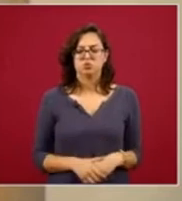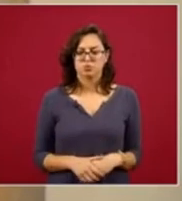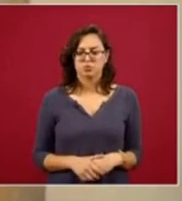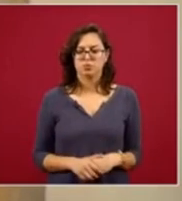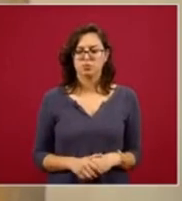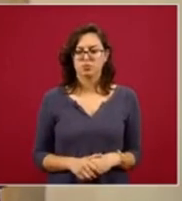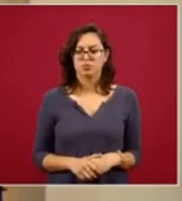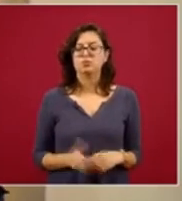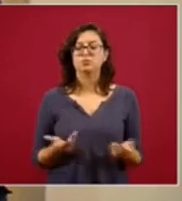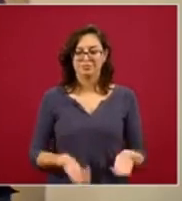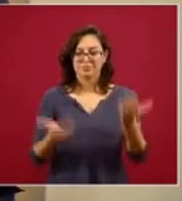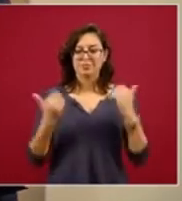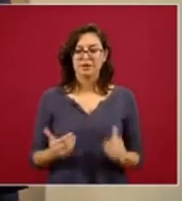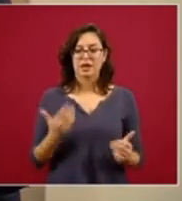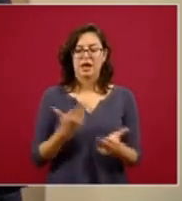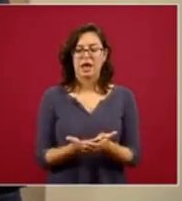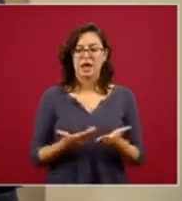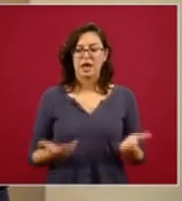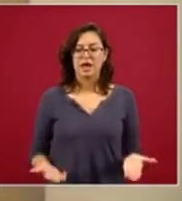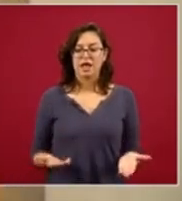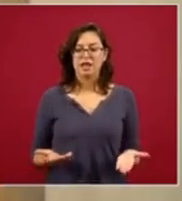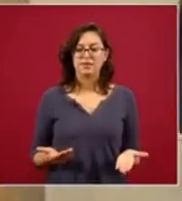Con ello vamos a proceder